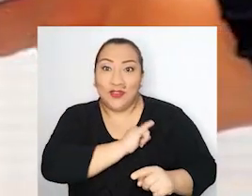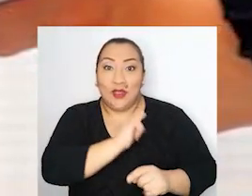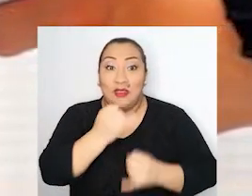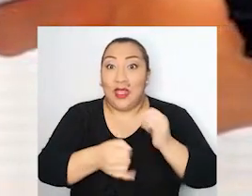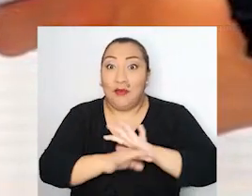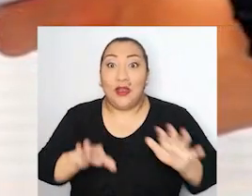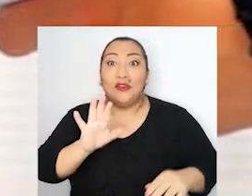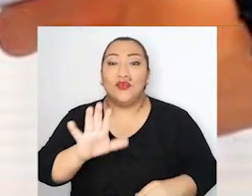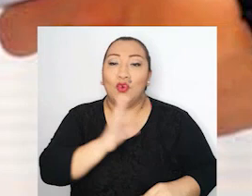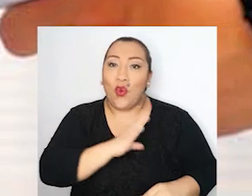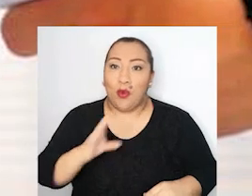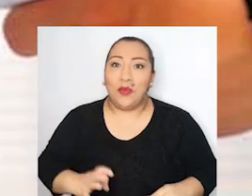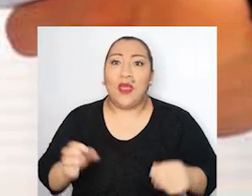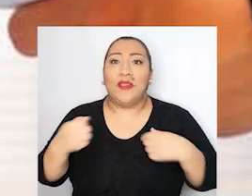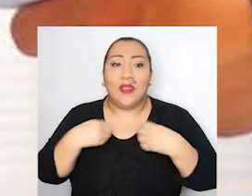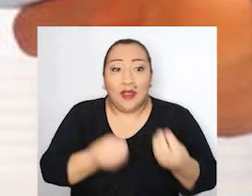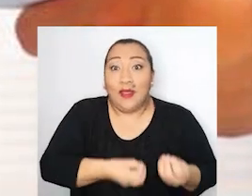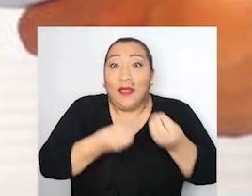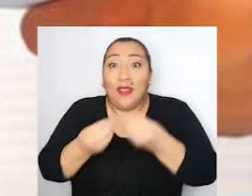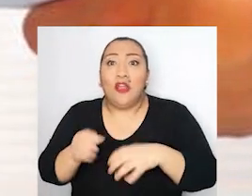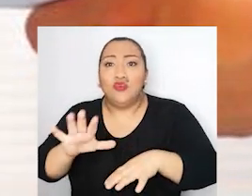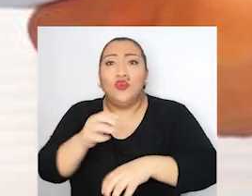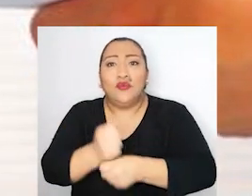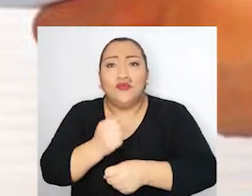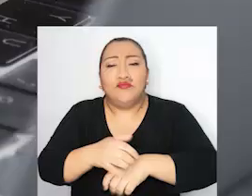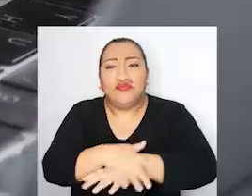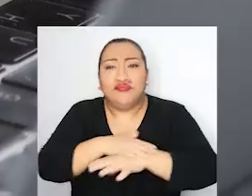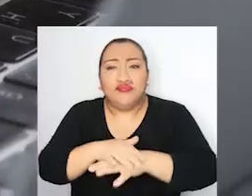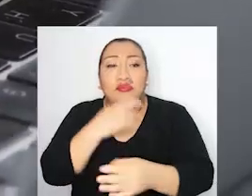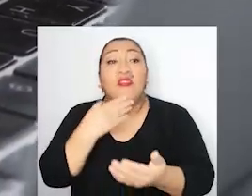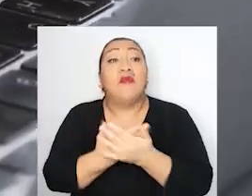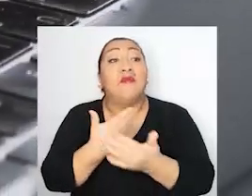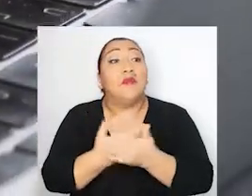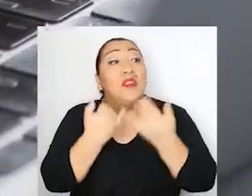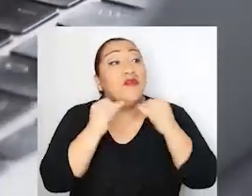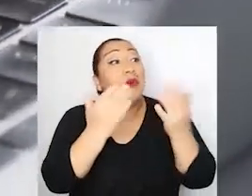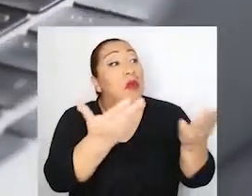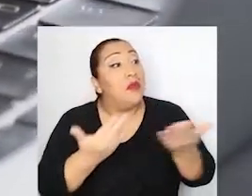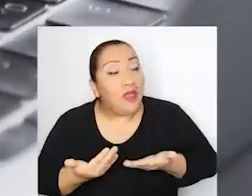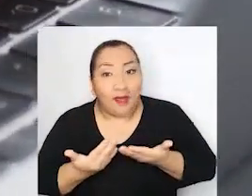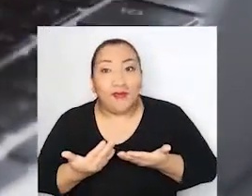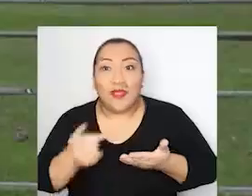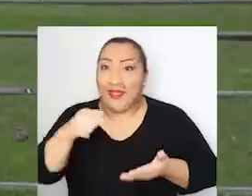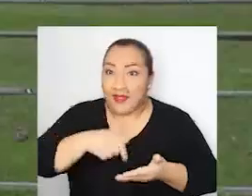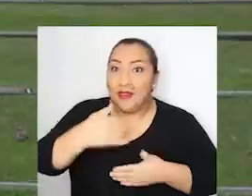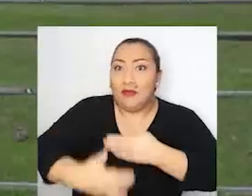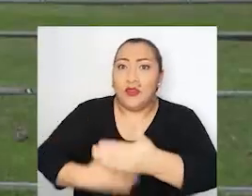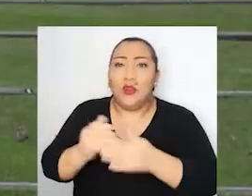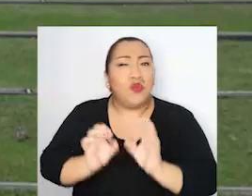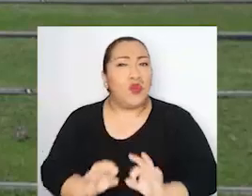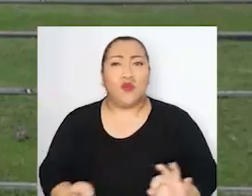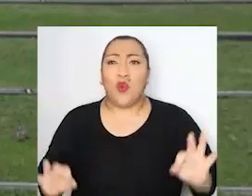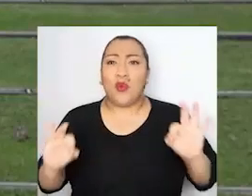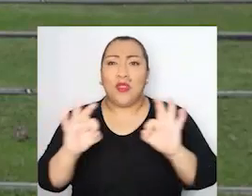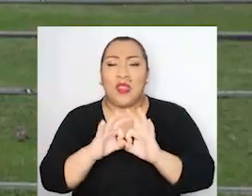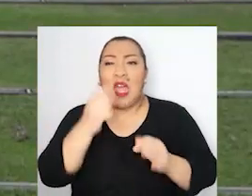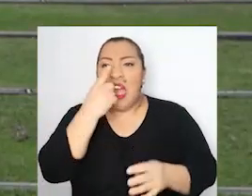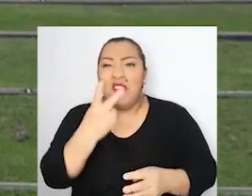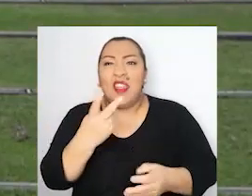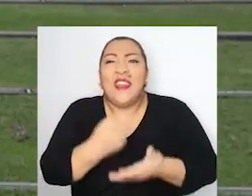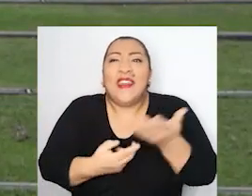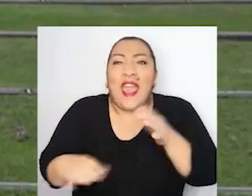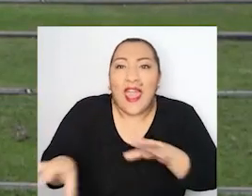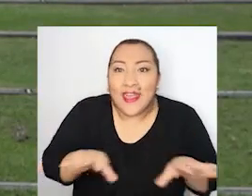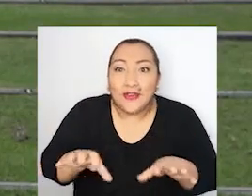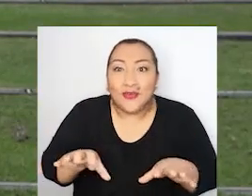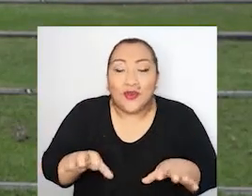entidades que concluyen su gobierno deben transferir su gestión y rendir cuentas de todo lo ejecutado. Este proceso es sumamente importante